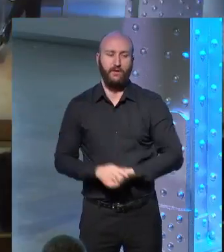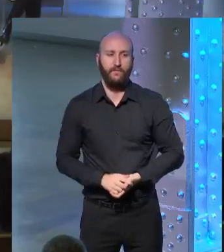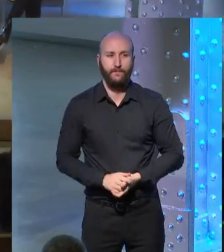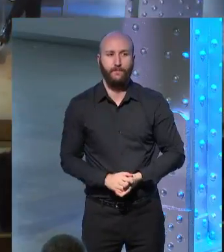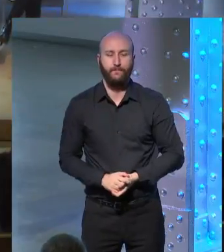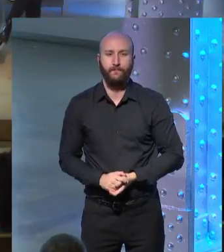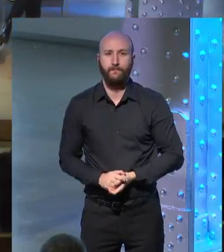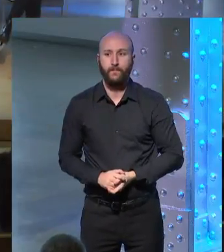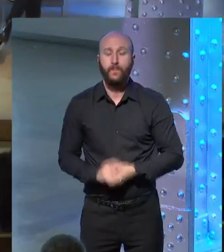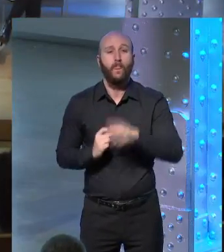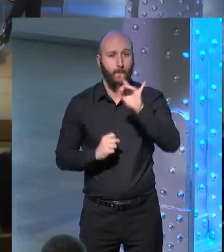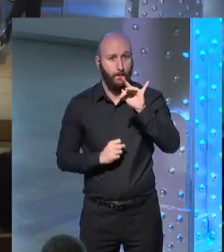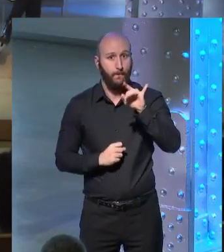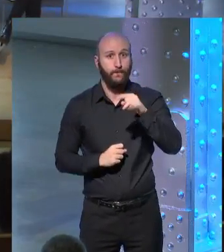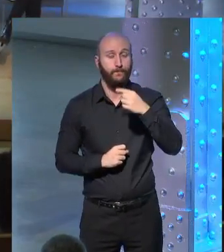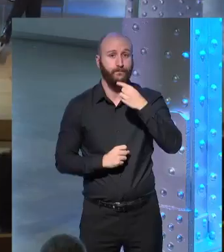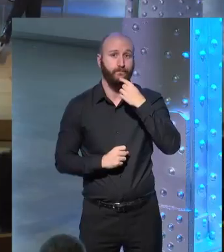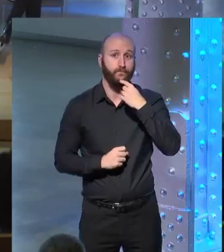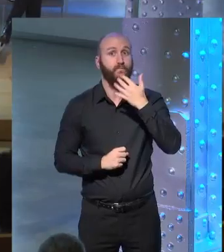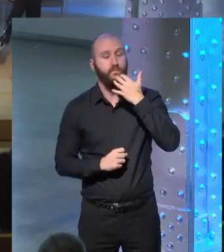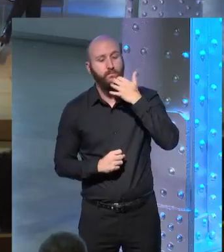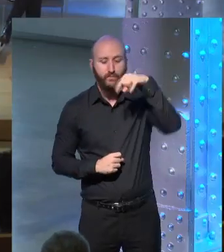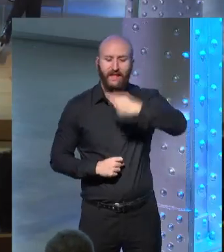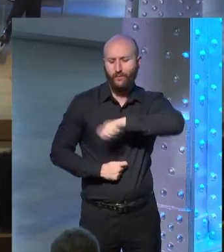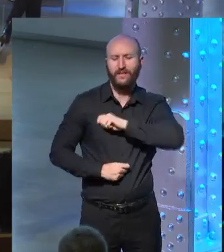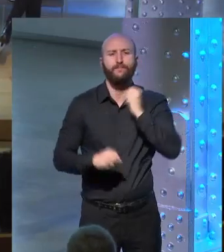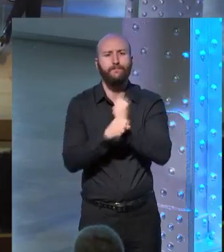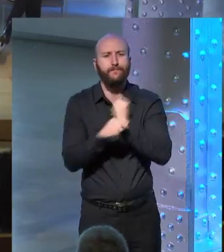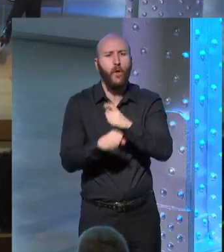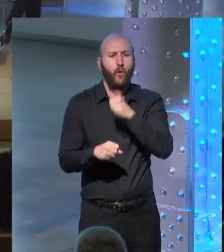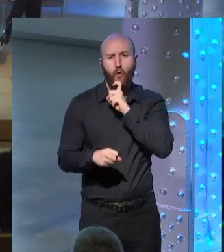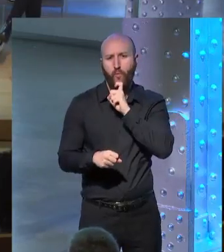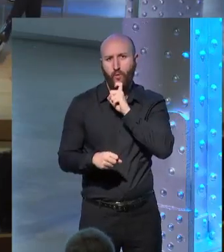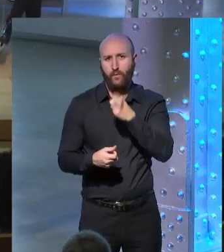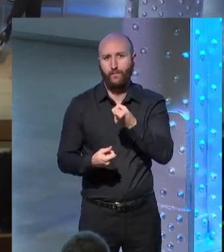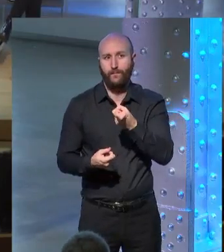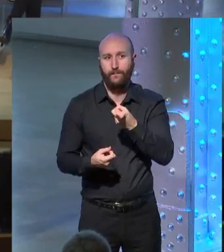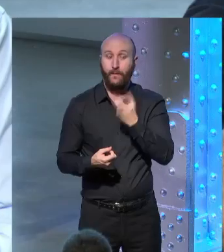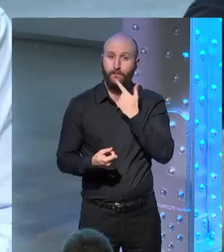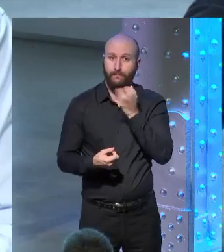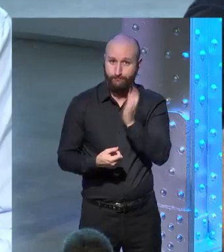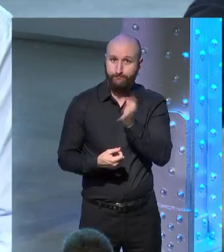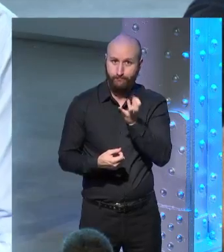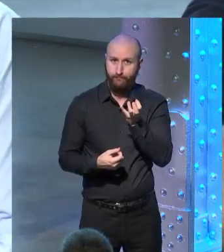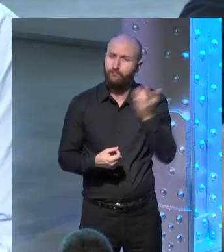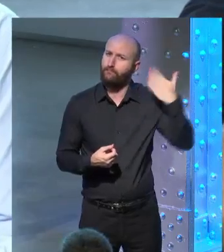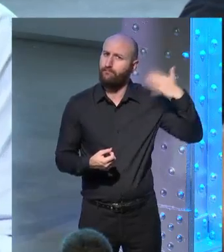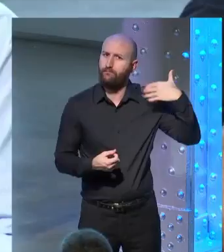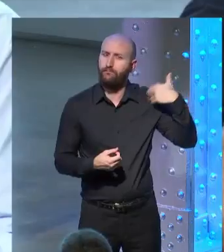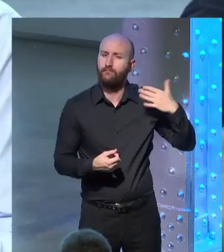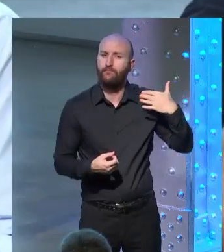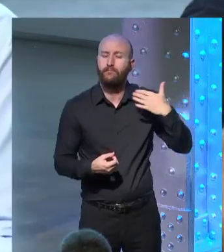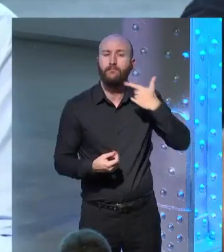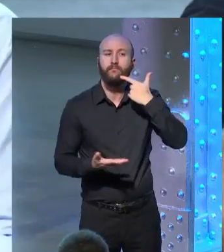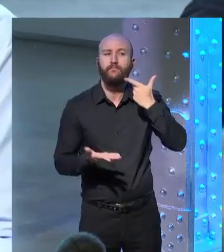algo también es importante, es un poco, o sea, cómo trabajamos aquí en España, ¿no? Es cierto que desde hace muchos años ya